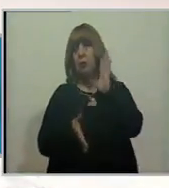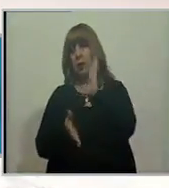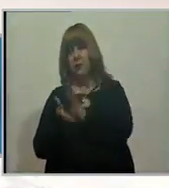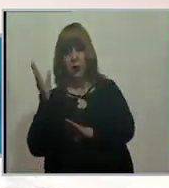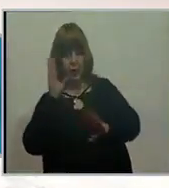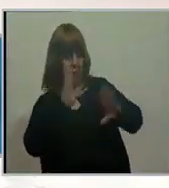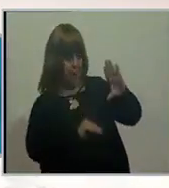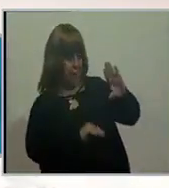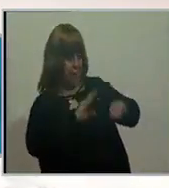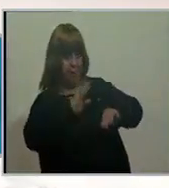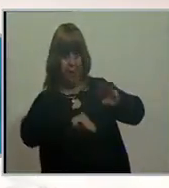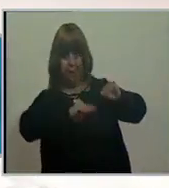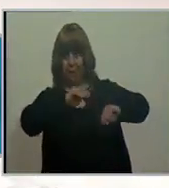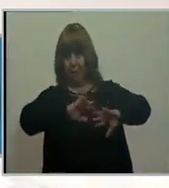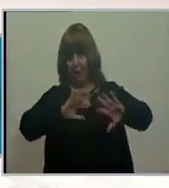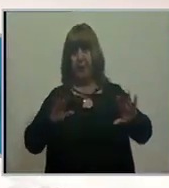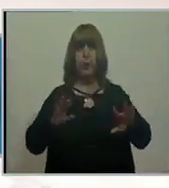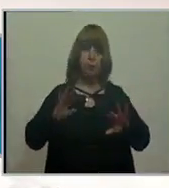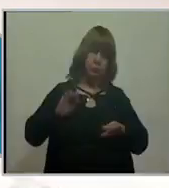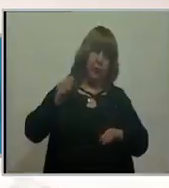Vengo regulando.